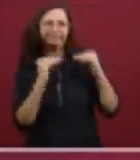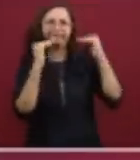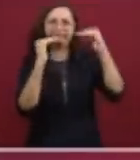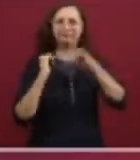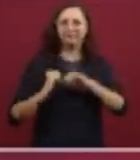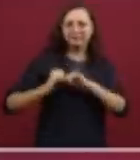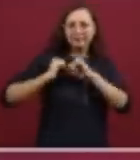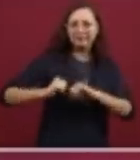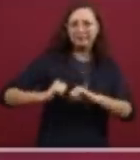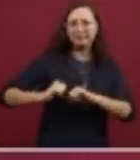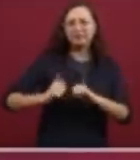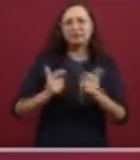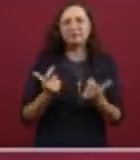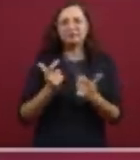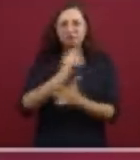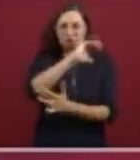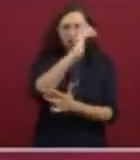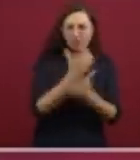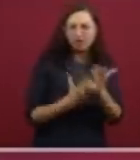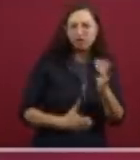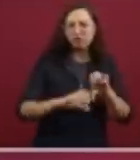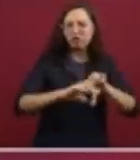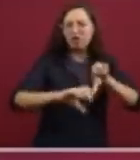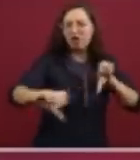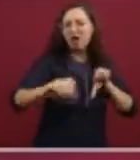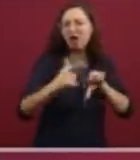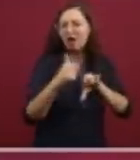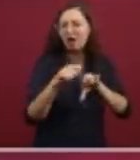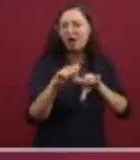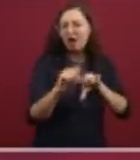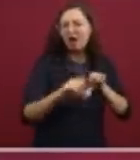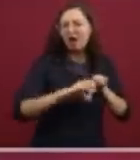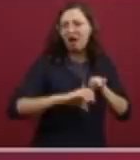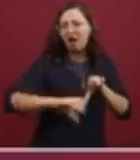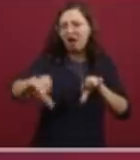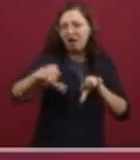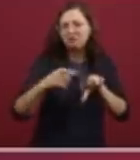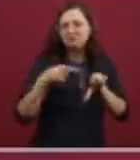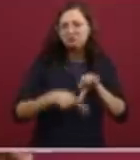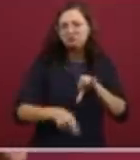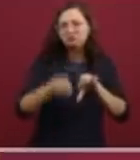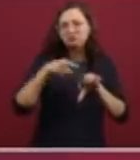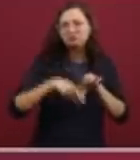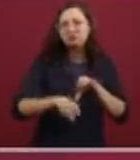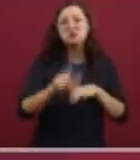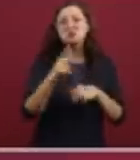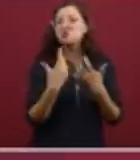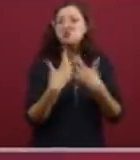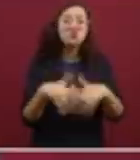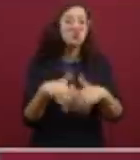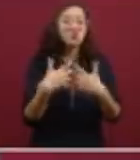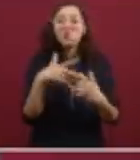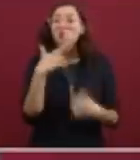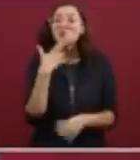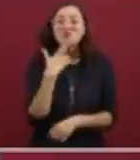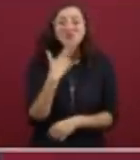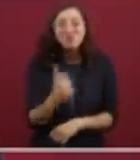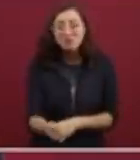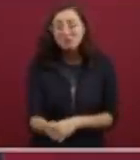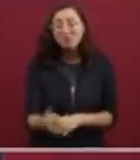los gasoductos ni siquiera están operando,